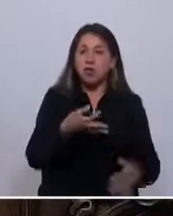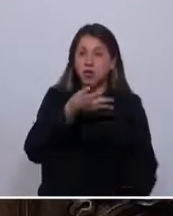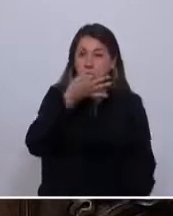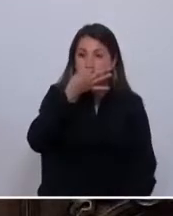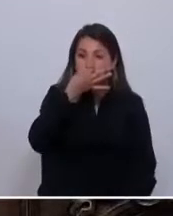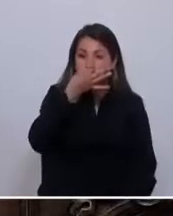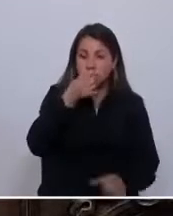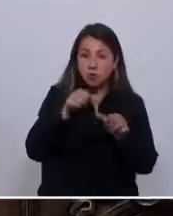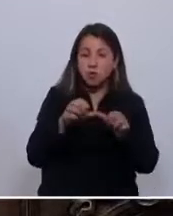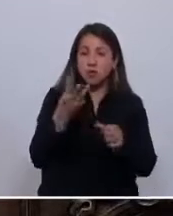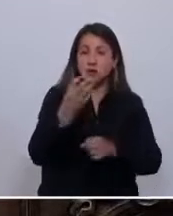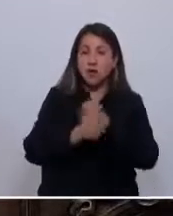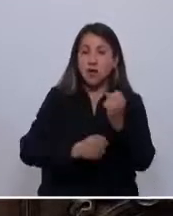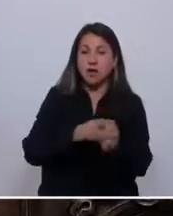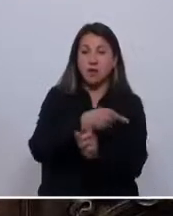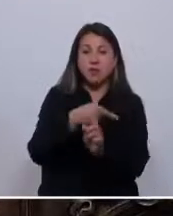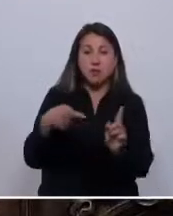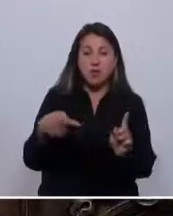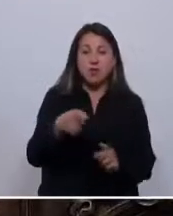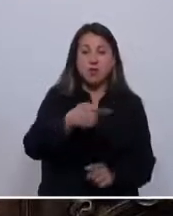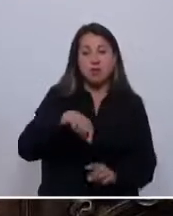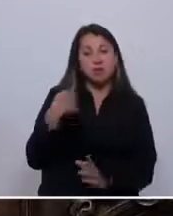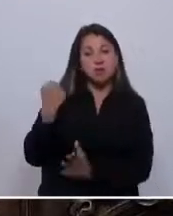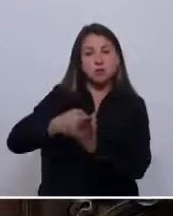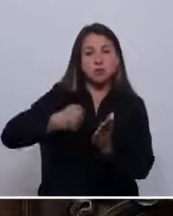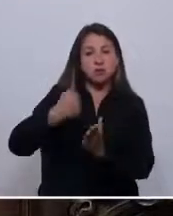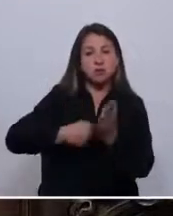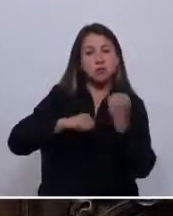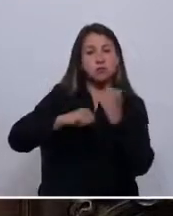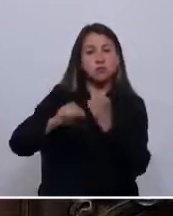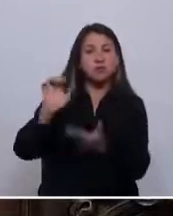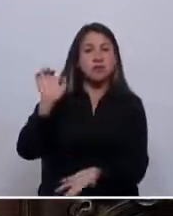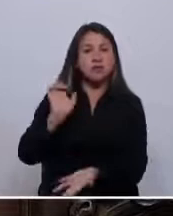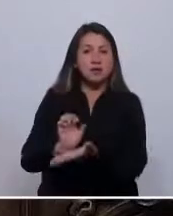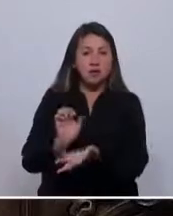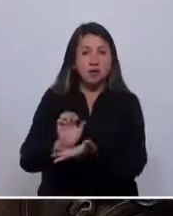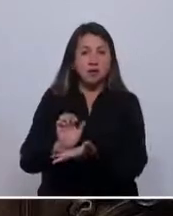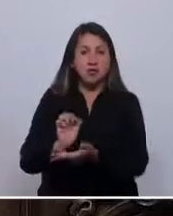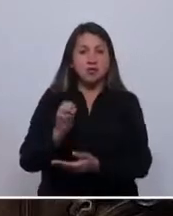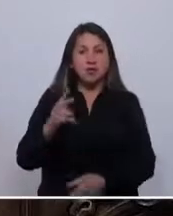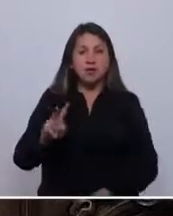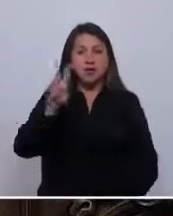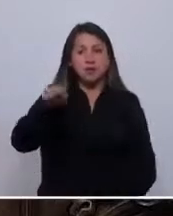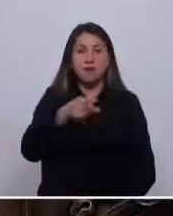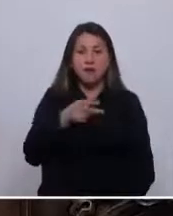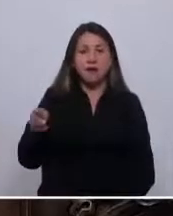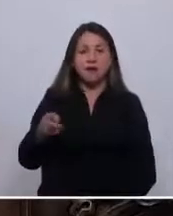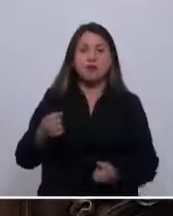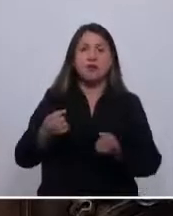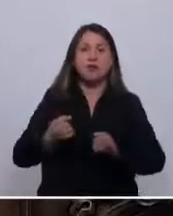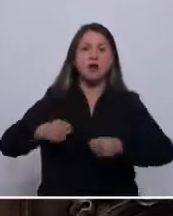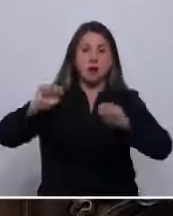durante 3 años y medio luchamos contra el Estado Vaticano y ganamos.